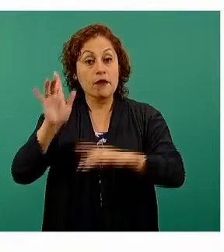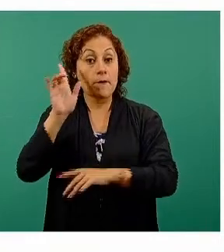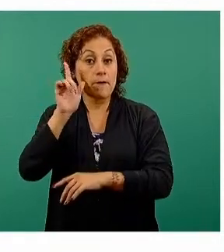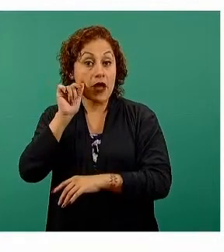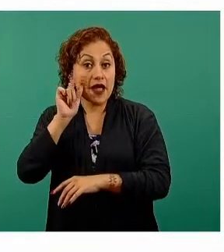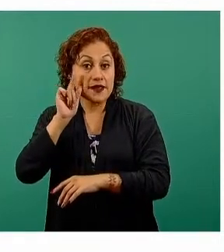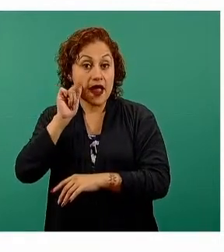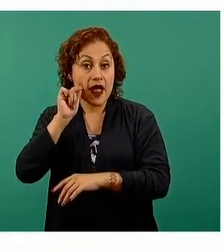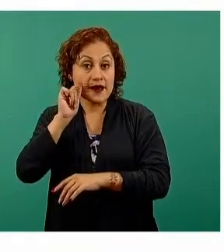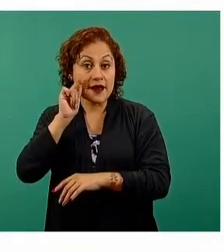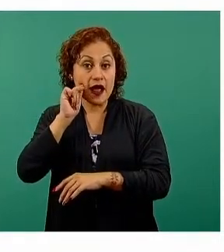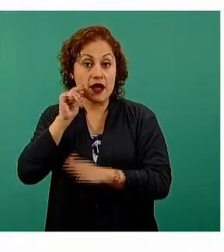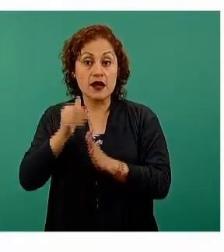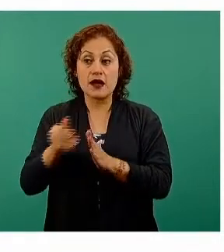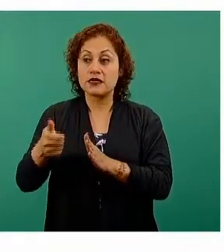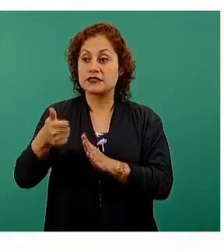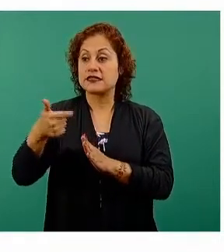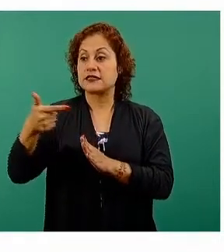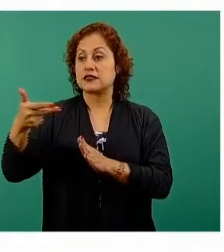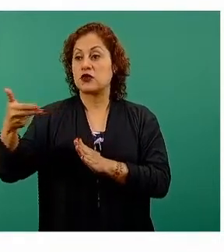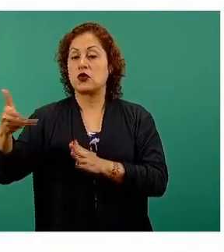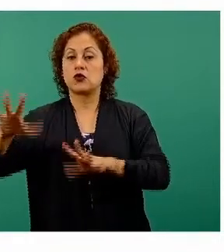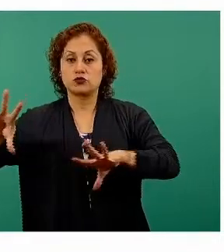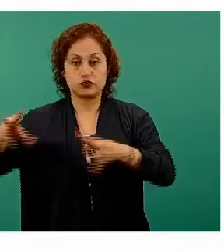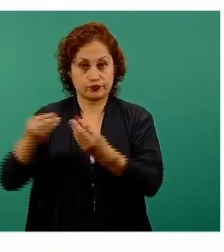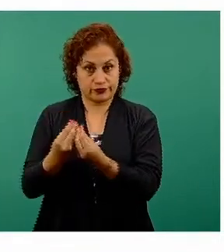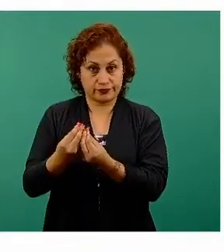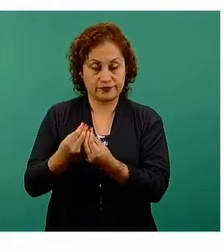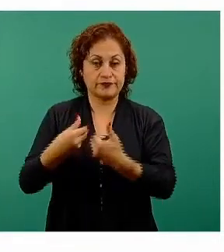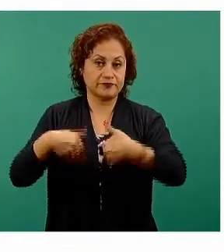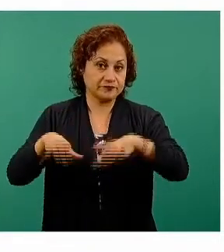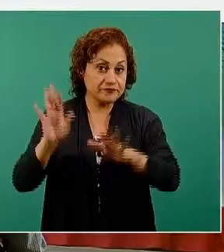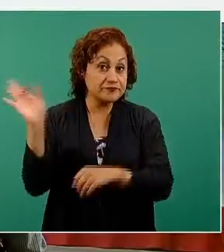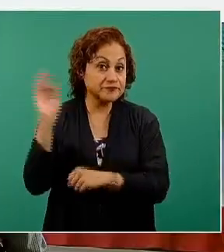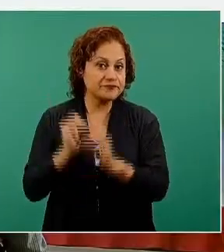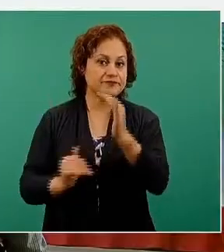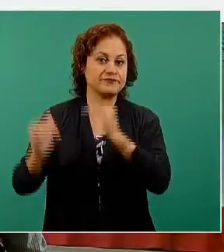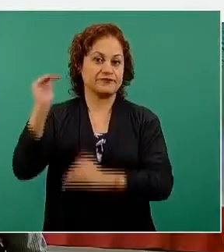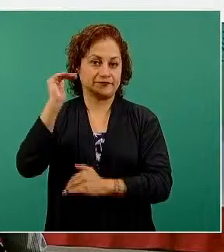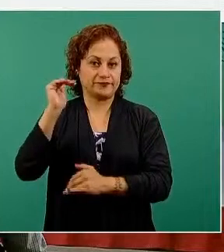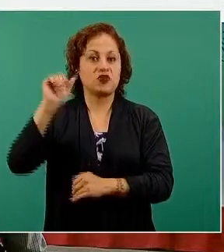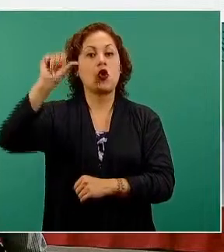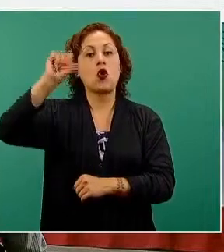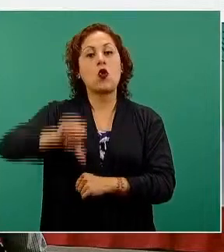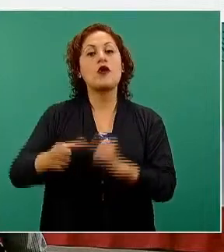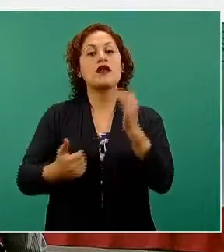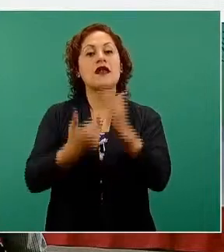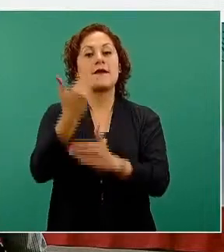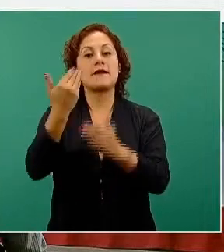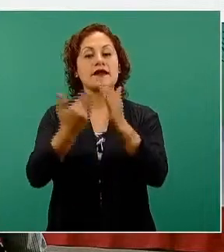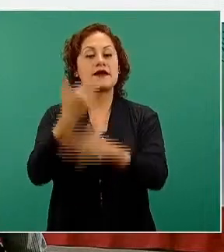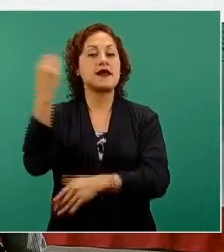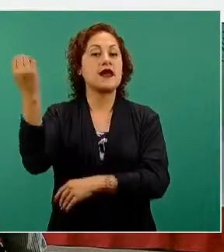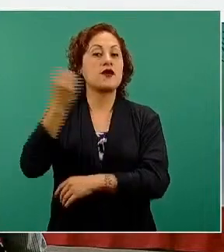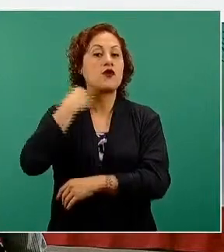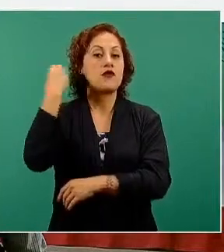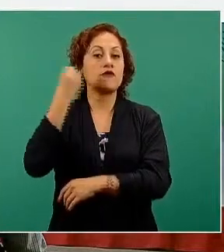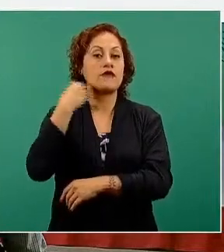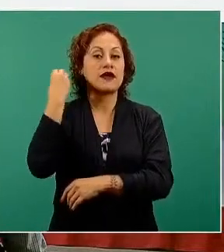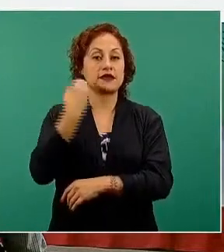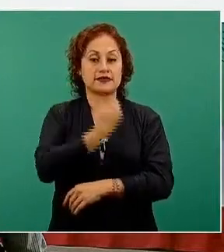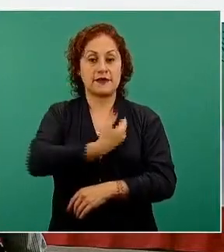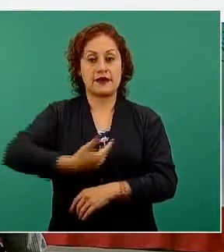mañana esta barra la vean aún más alta. Es más, si recuerdan, y todavía sí lo presenté en la mañana, en la matutina, en la